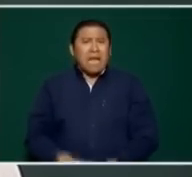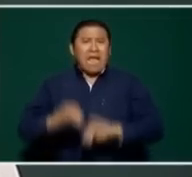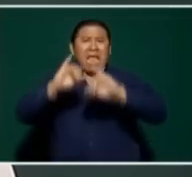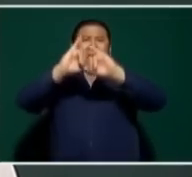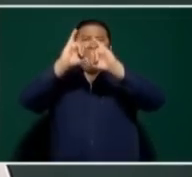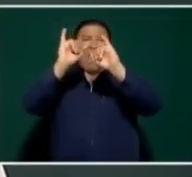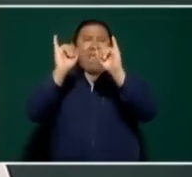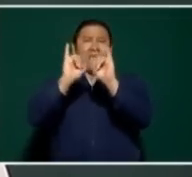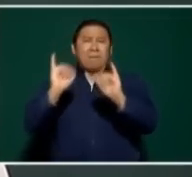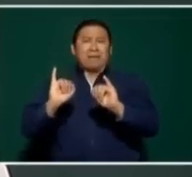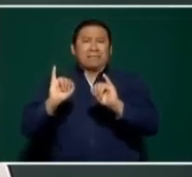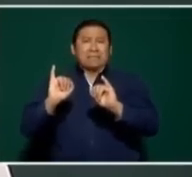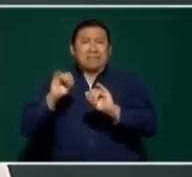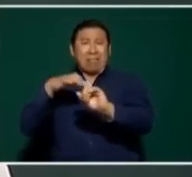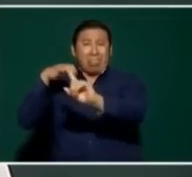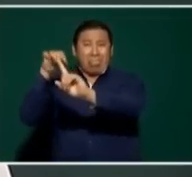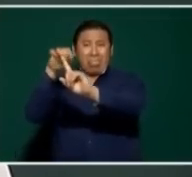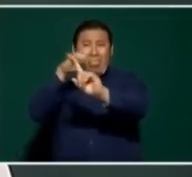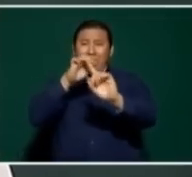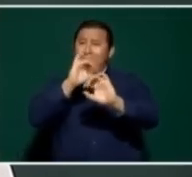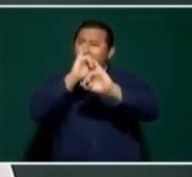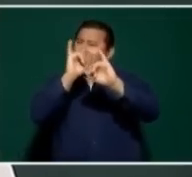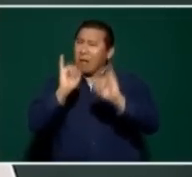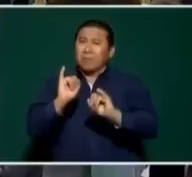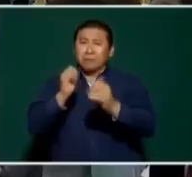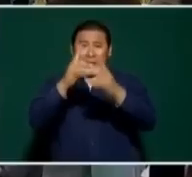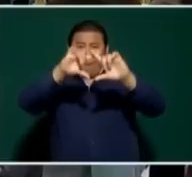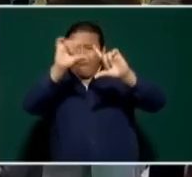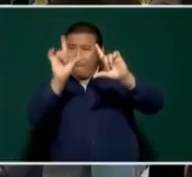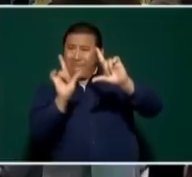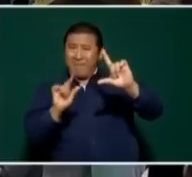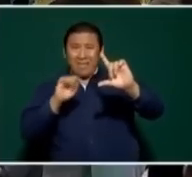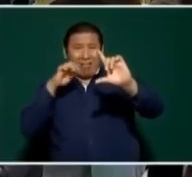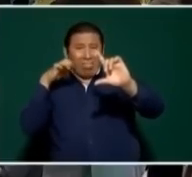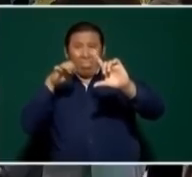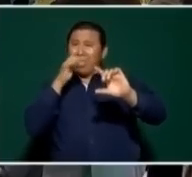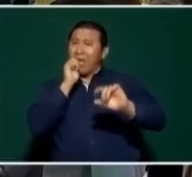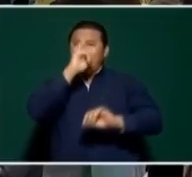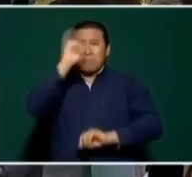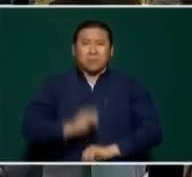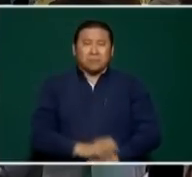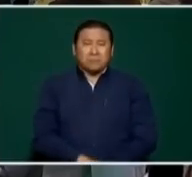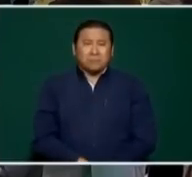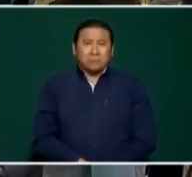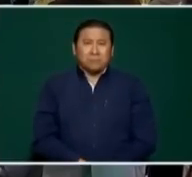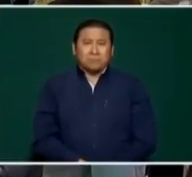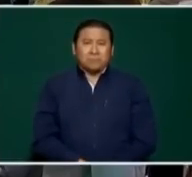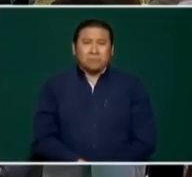nunca voy a engañar al pueblo de México.